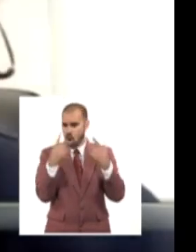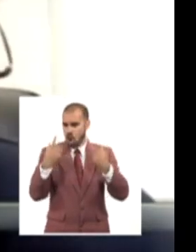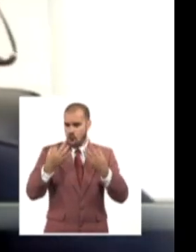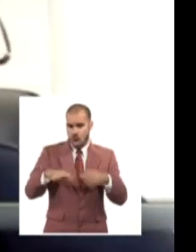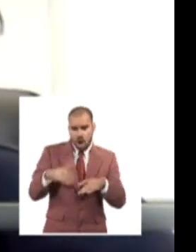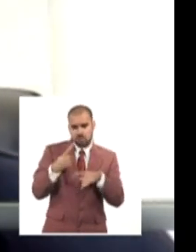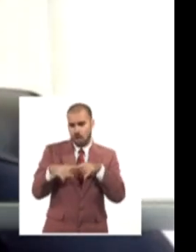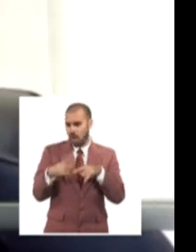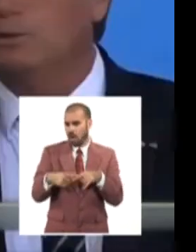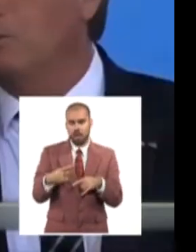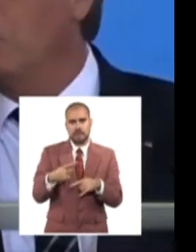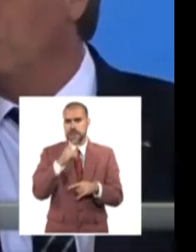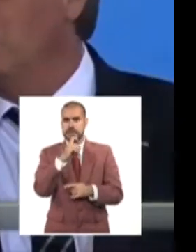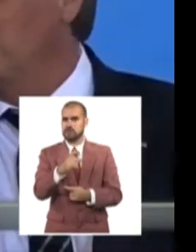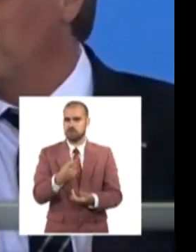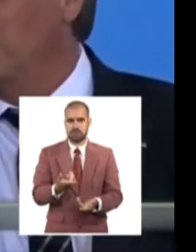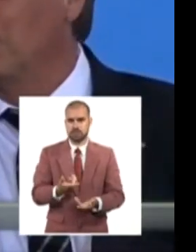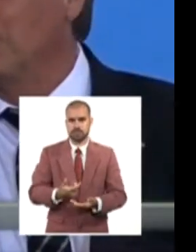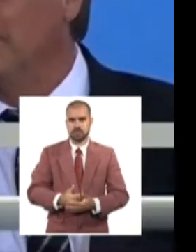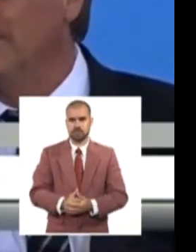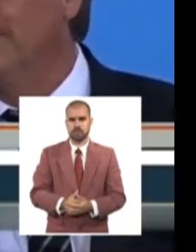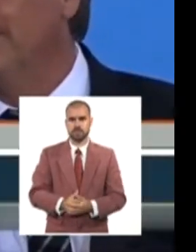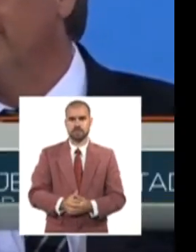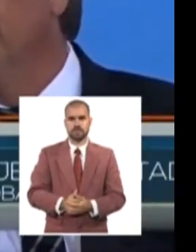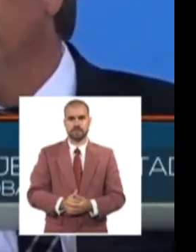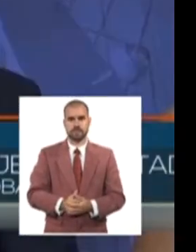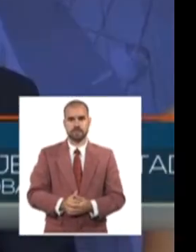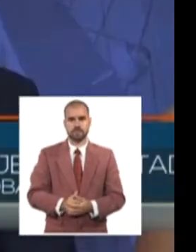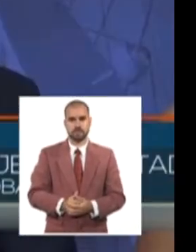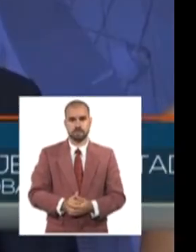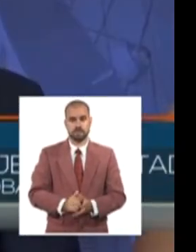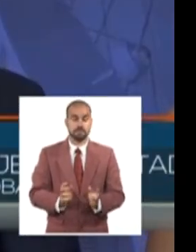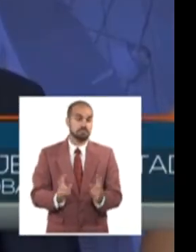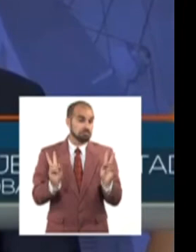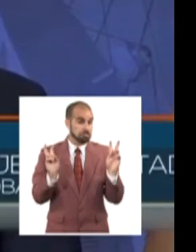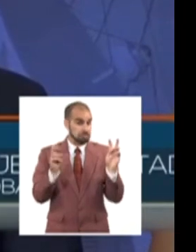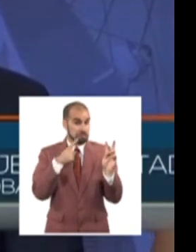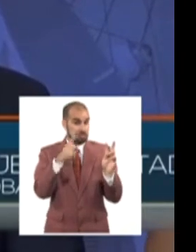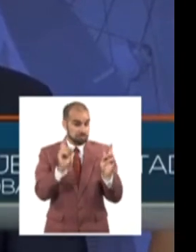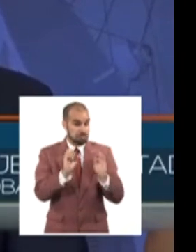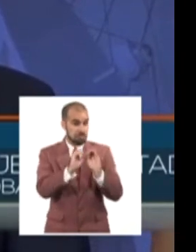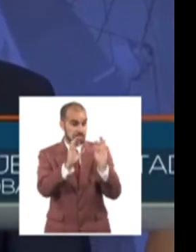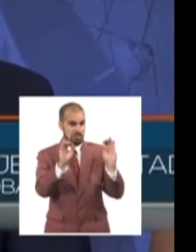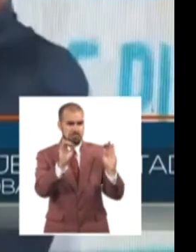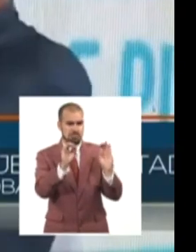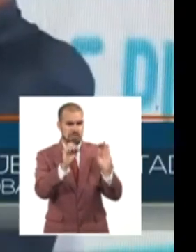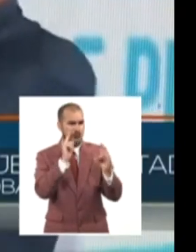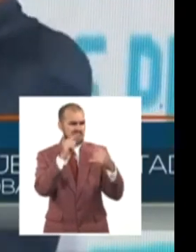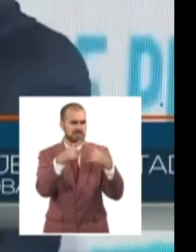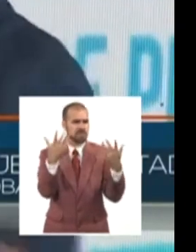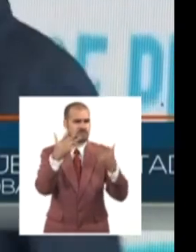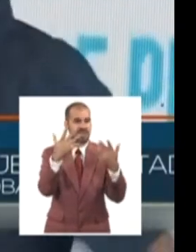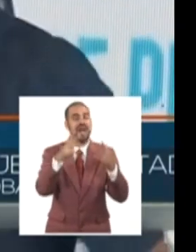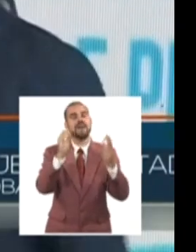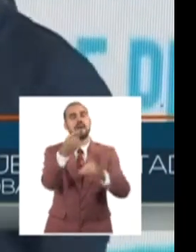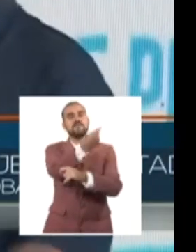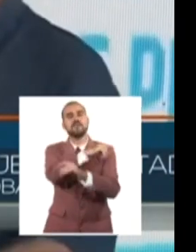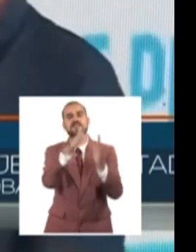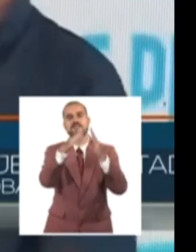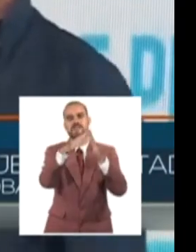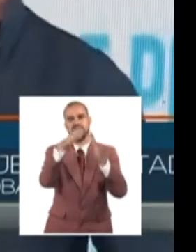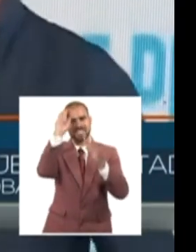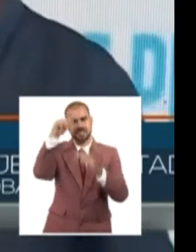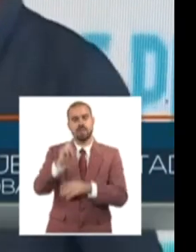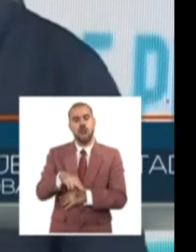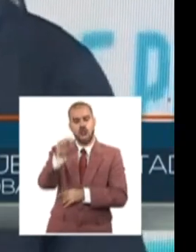central a ocupar es aparentemente la estrategia de marketing apunta principalmente a la población del nordeste donde por su mano tiene